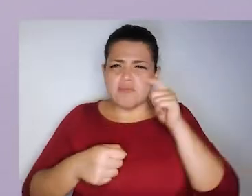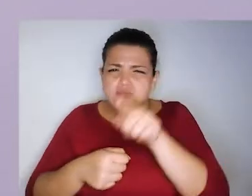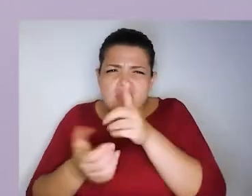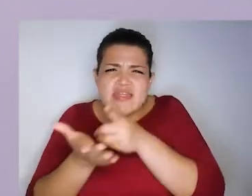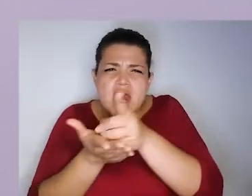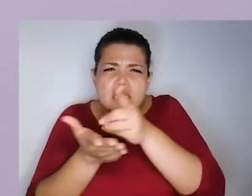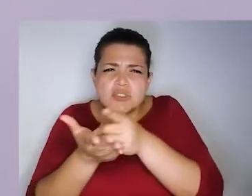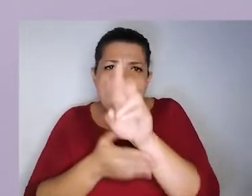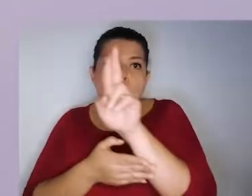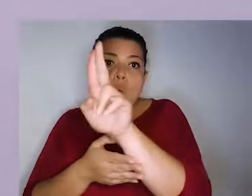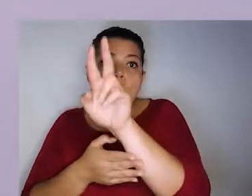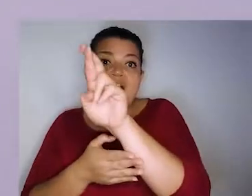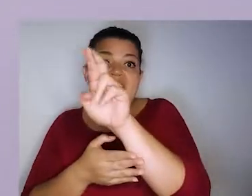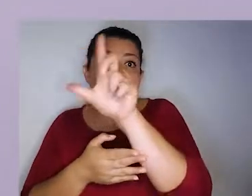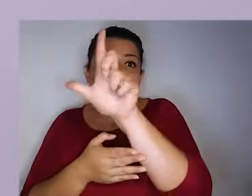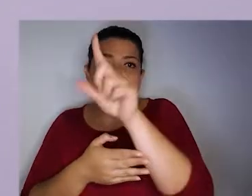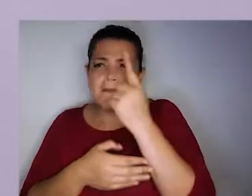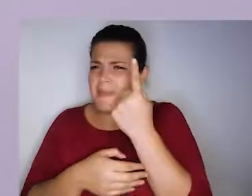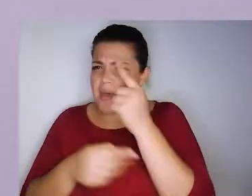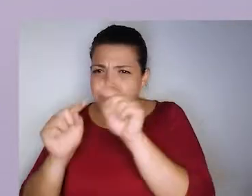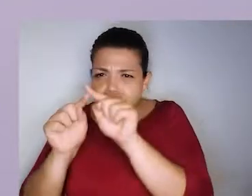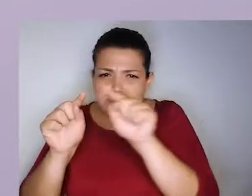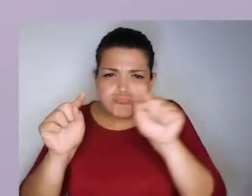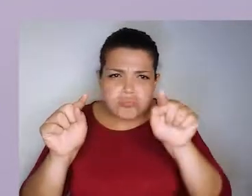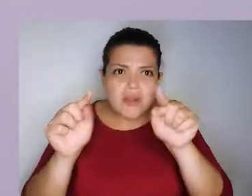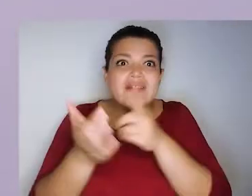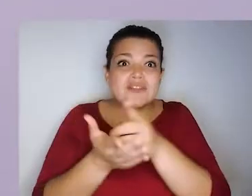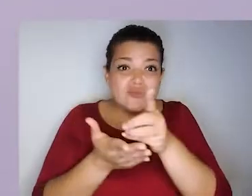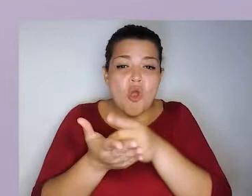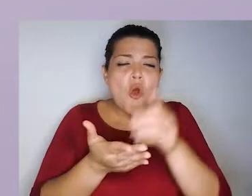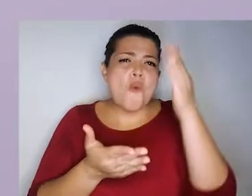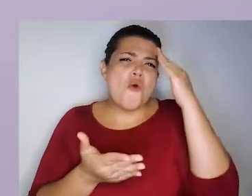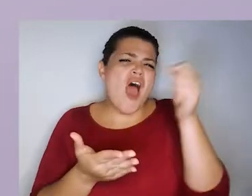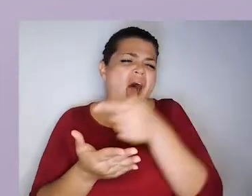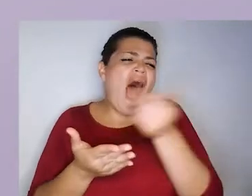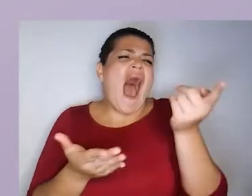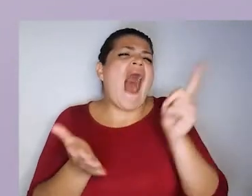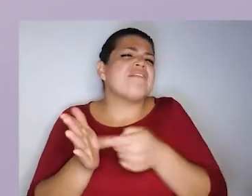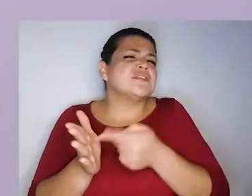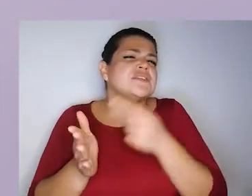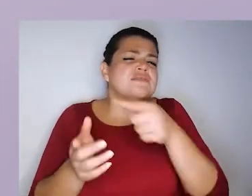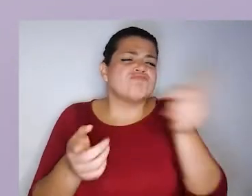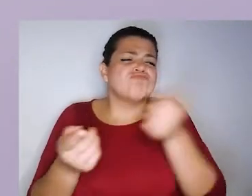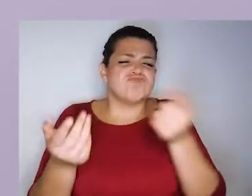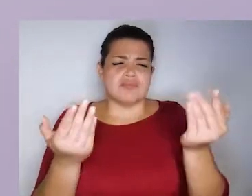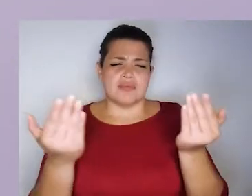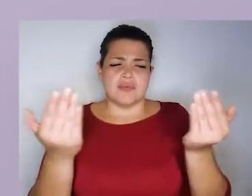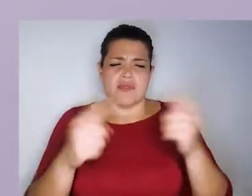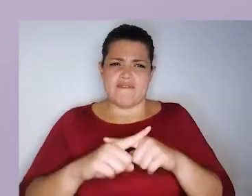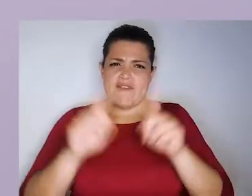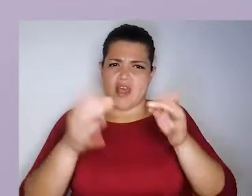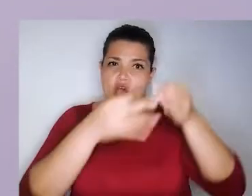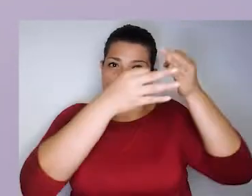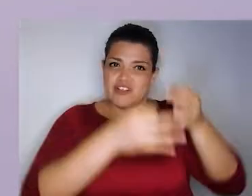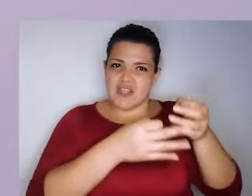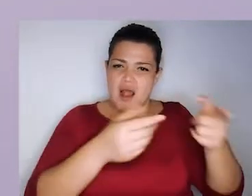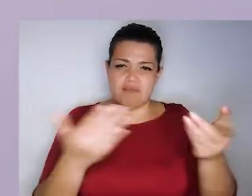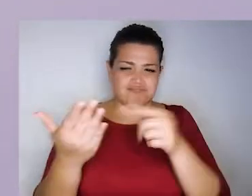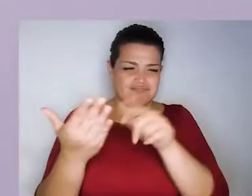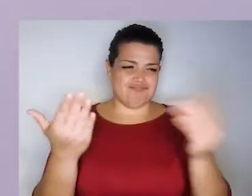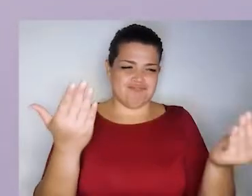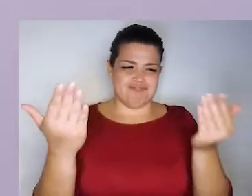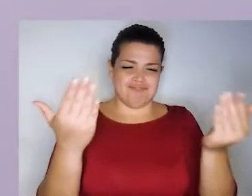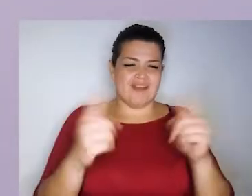una entidad bancaria es la dirección URL, ya que usualmente tiene diferencias con la página